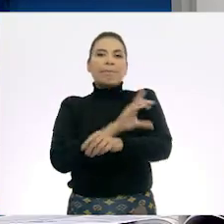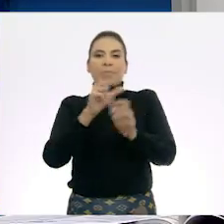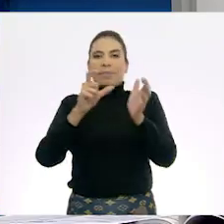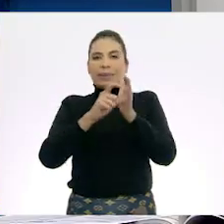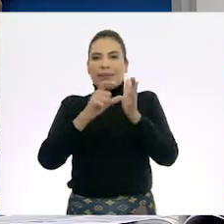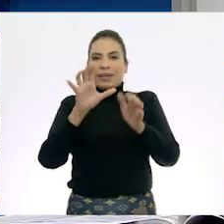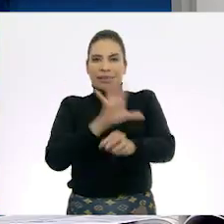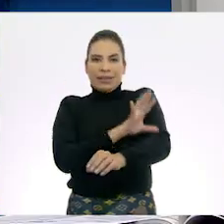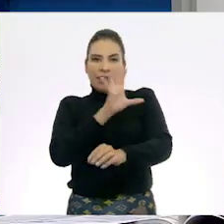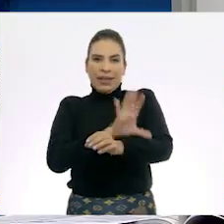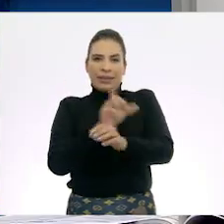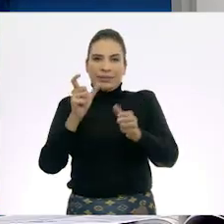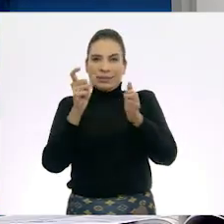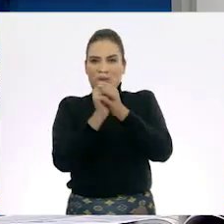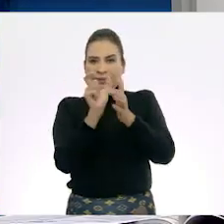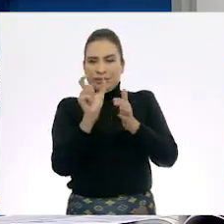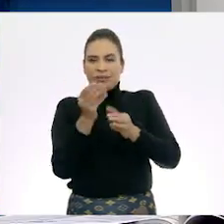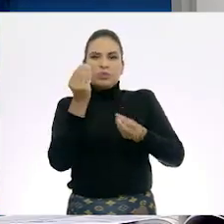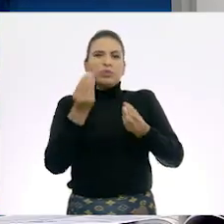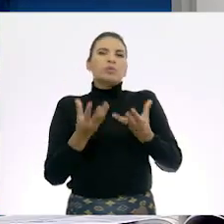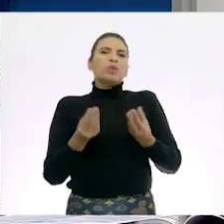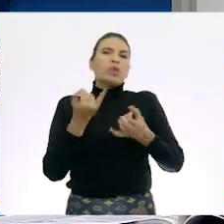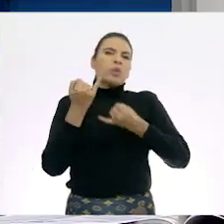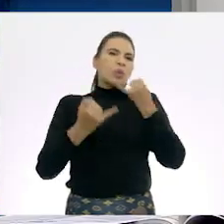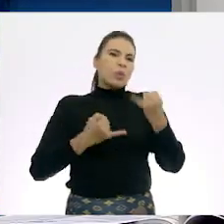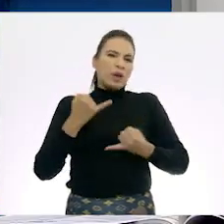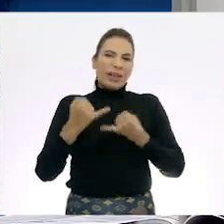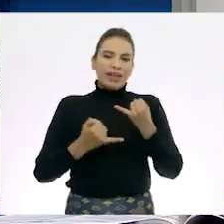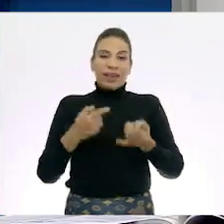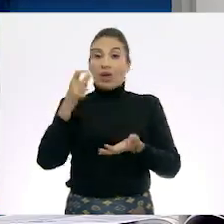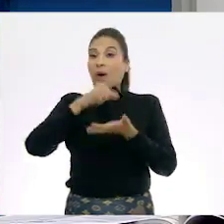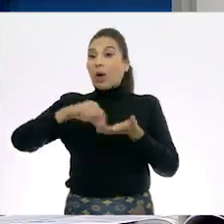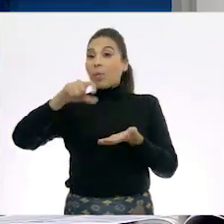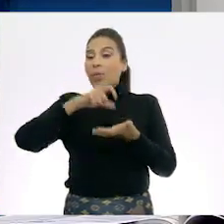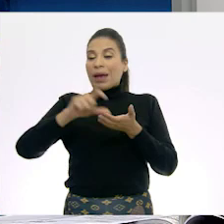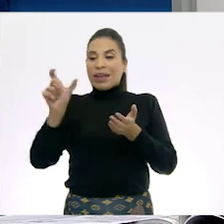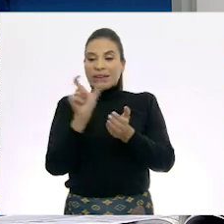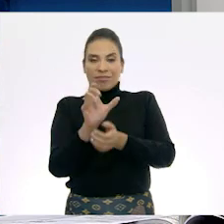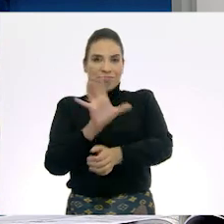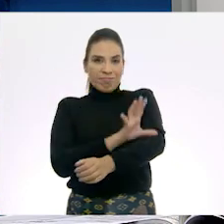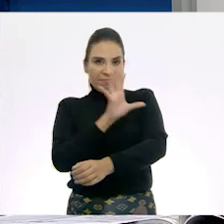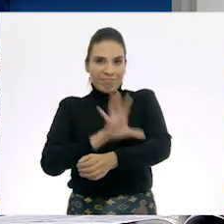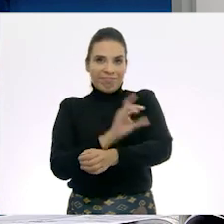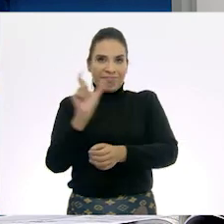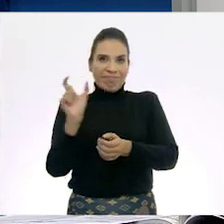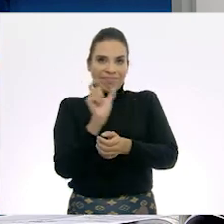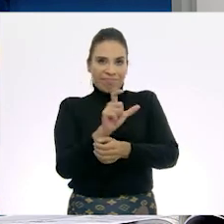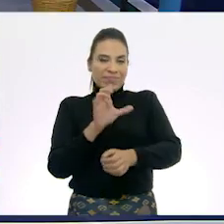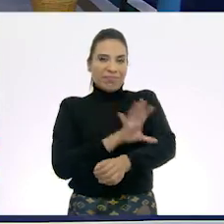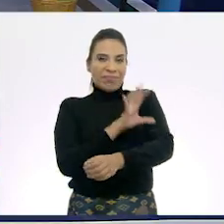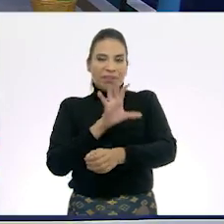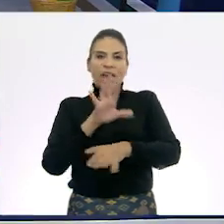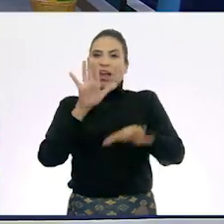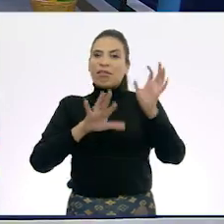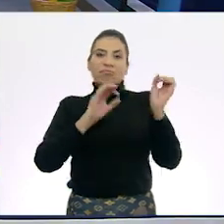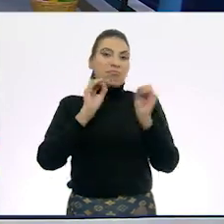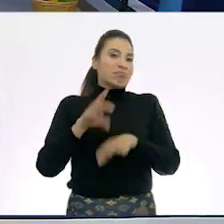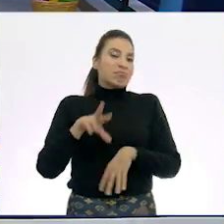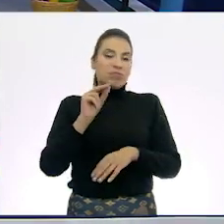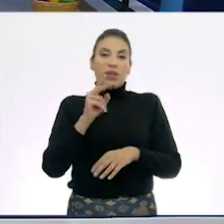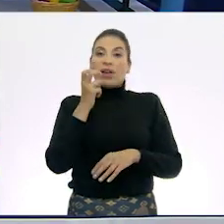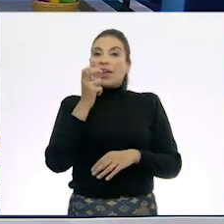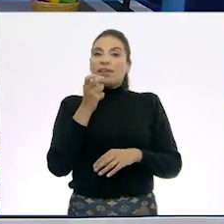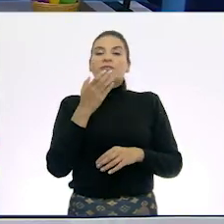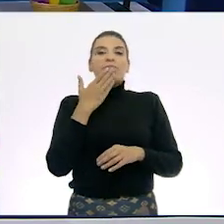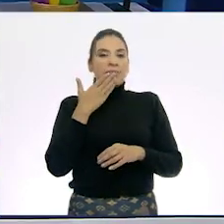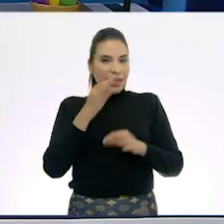También. Salieron muchos, muchos juguetes, entonces comprábamos pilas o compramos pilas y a veces no las desechamos de la